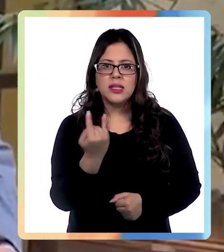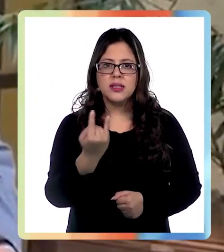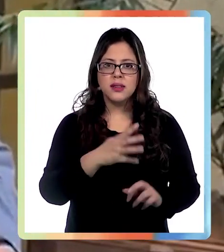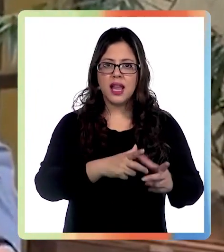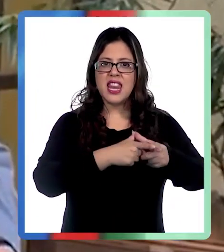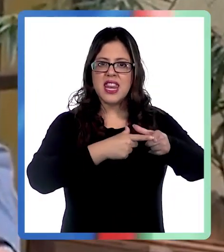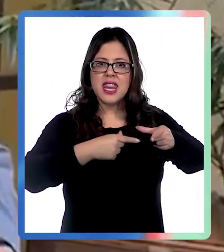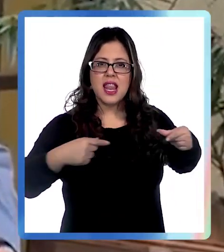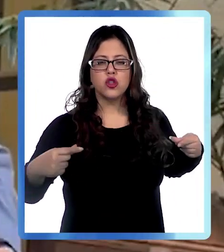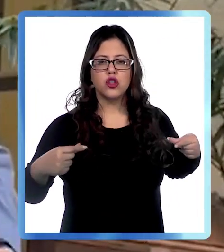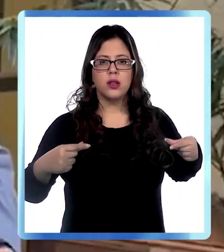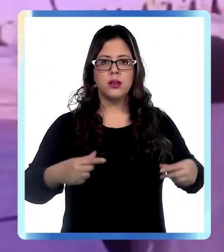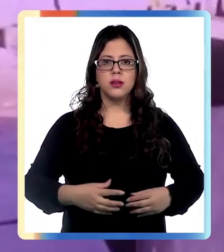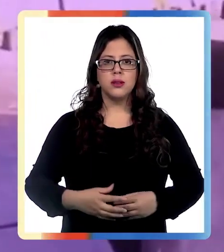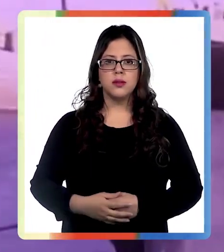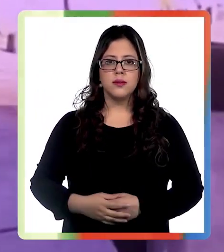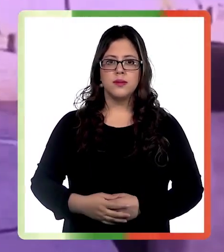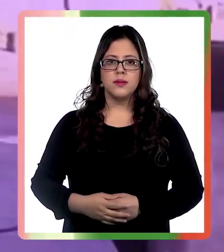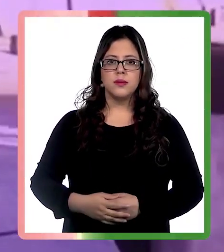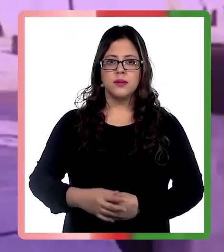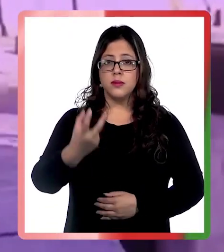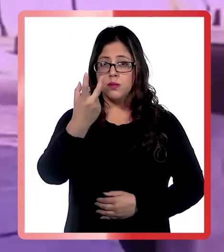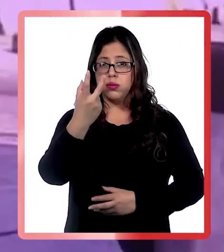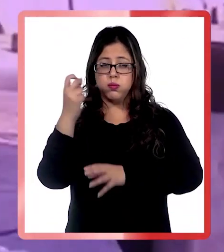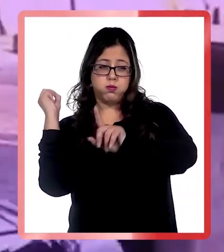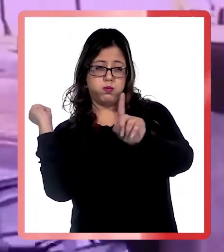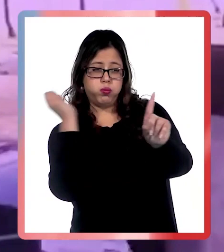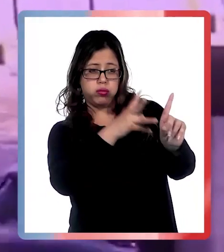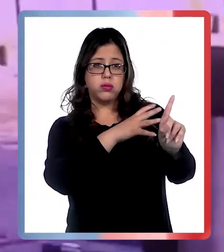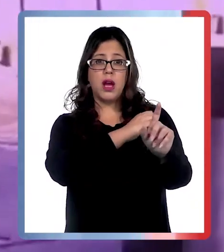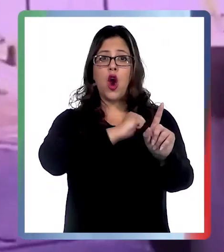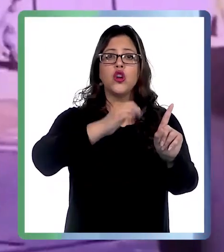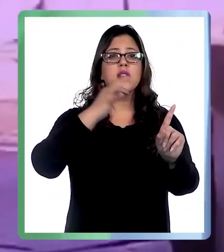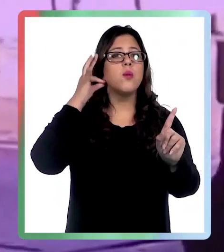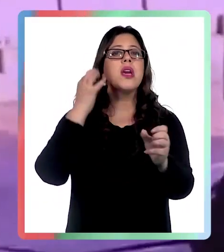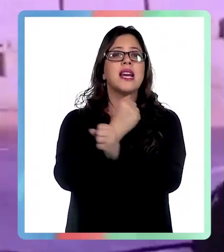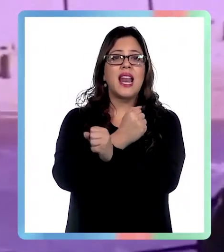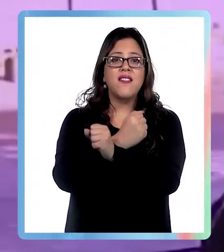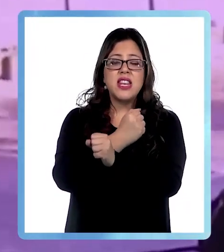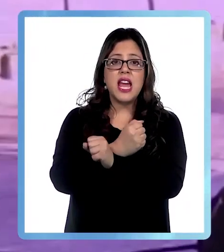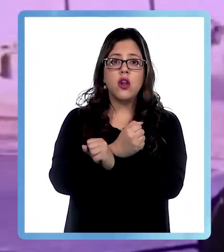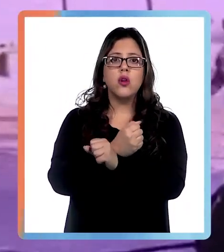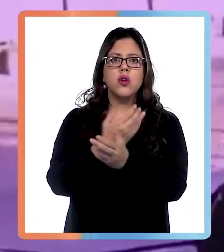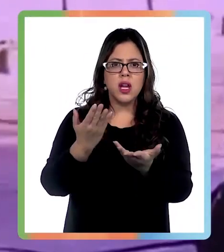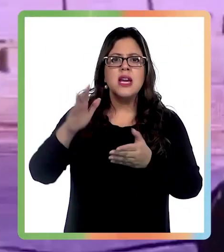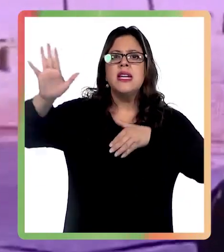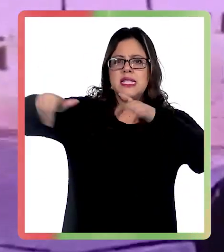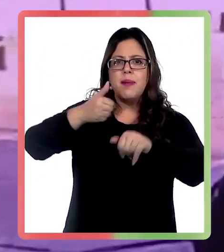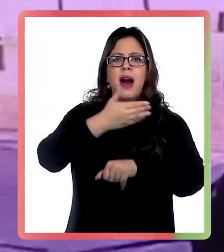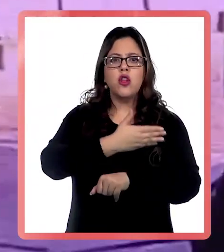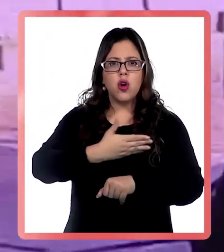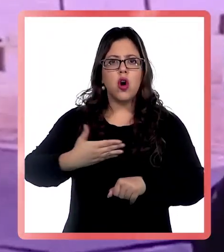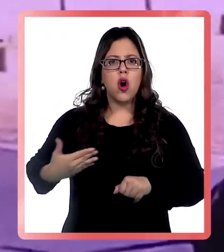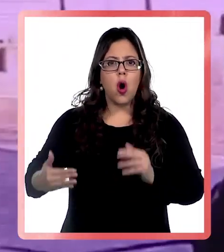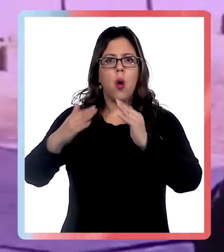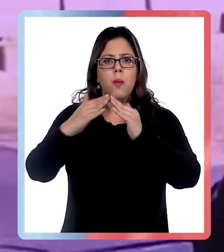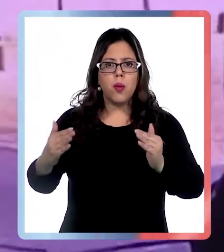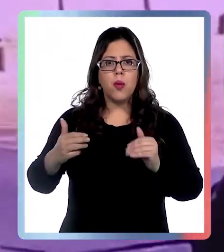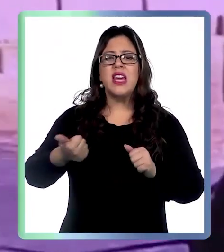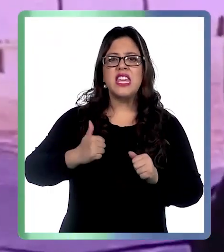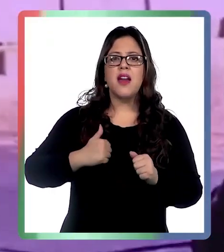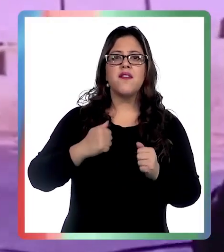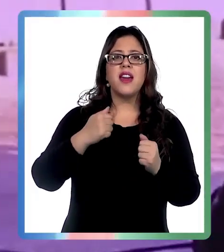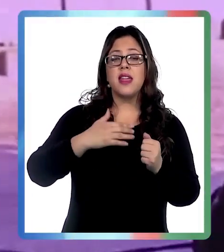carácter nacional la granada en contra del AC cabo curi Will motivó un llamado a la moneda a los jefes de